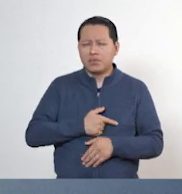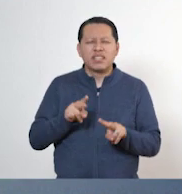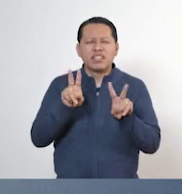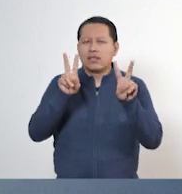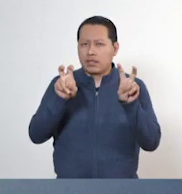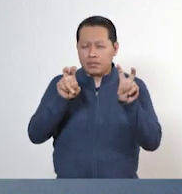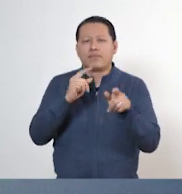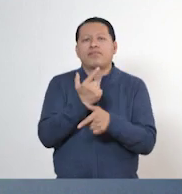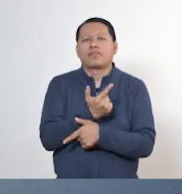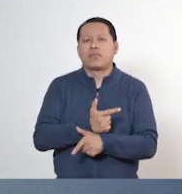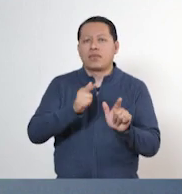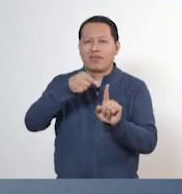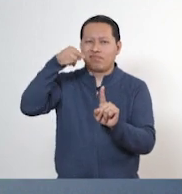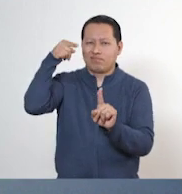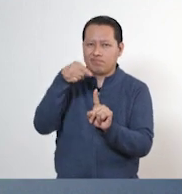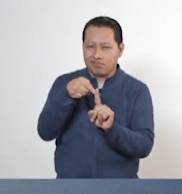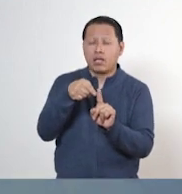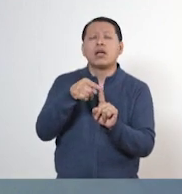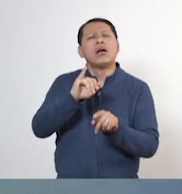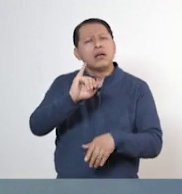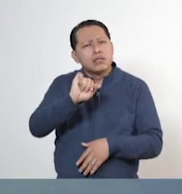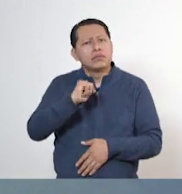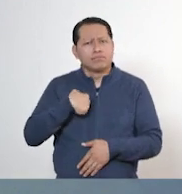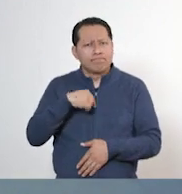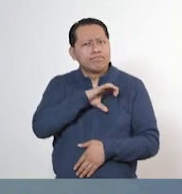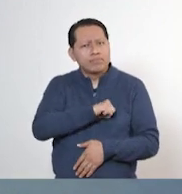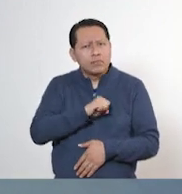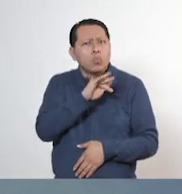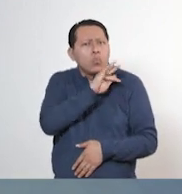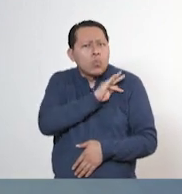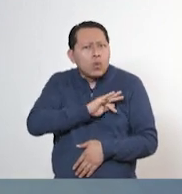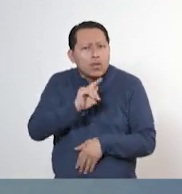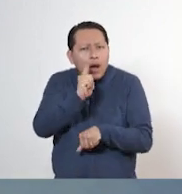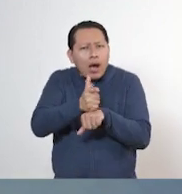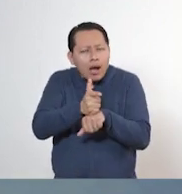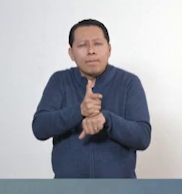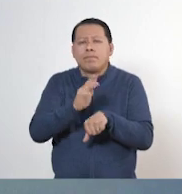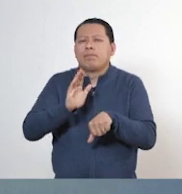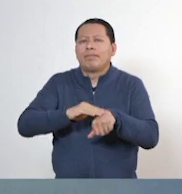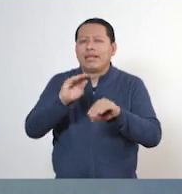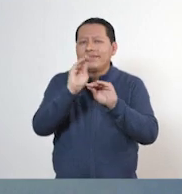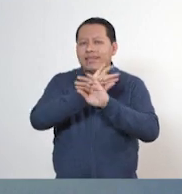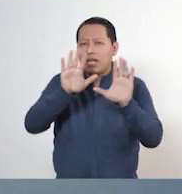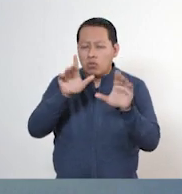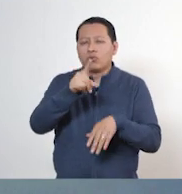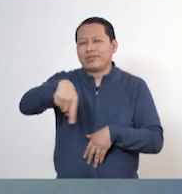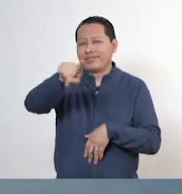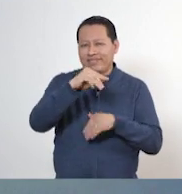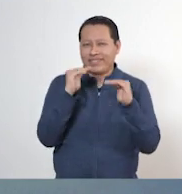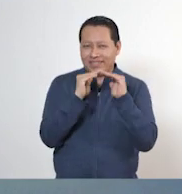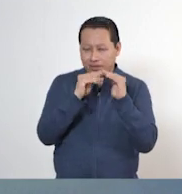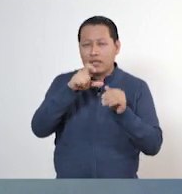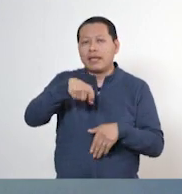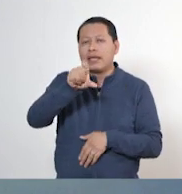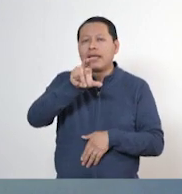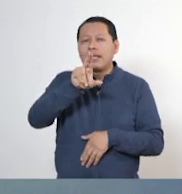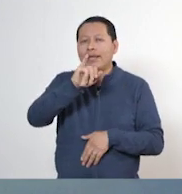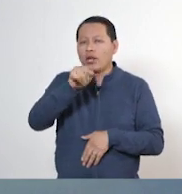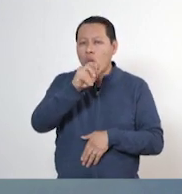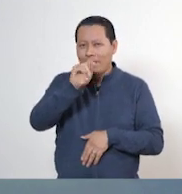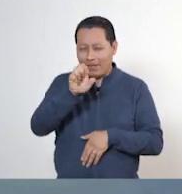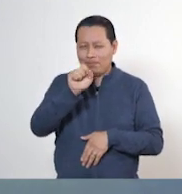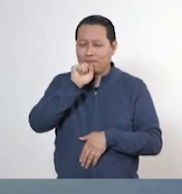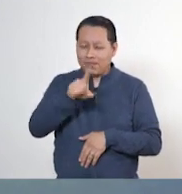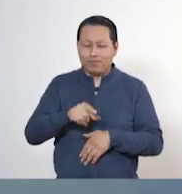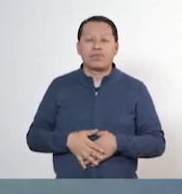libertad. Me encanta. Así podré comprender mejor y seguro ustedes en casa, El Quijote. Bueno, en primer lugar, recordemos que todas